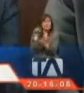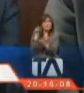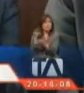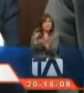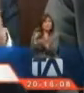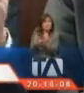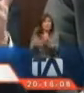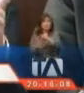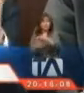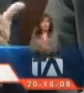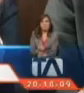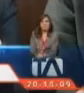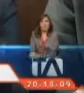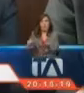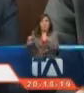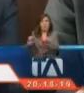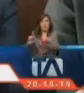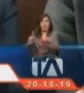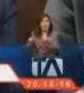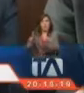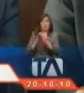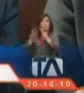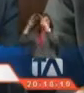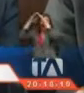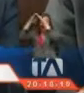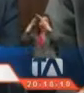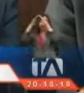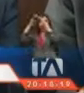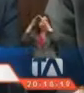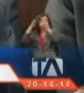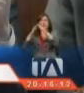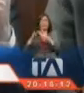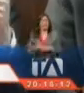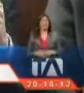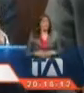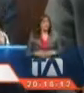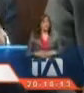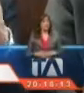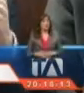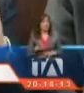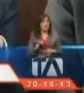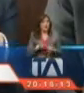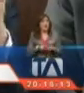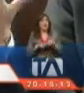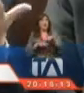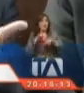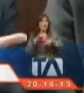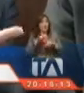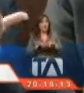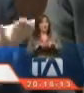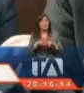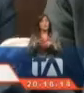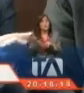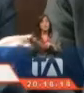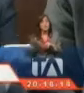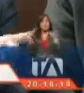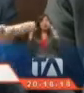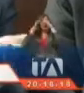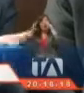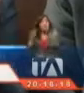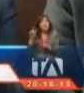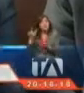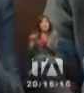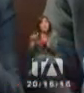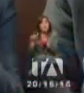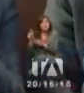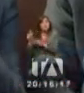hacen explosiones y atentan contra la estabilidad del subsuelo de la ciudad de Zaruma han sido construidos desde viviendas de habitación